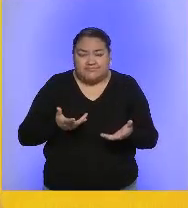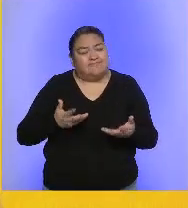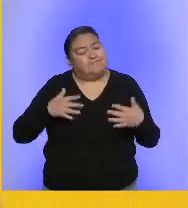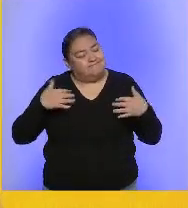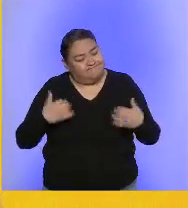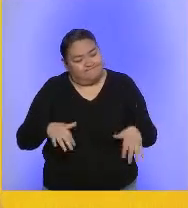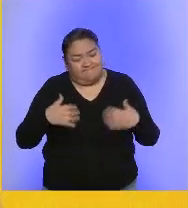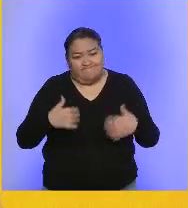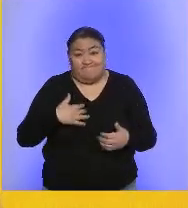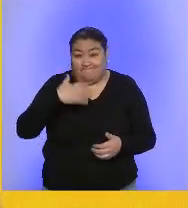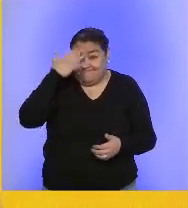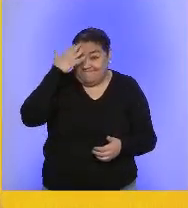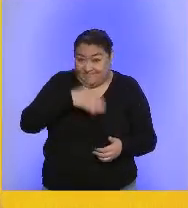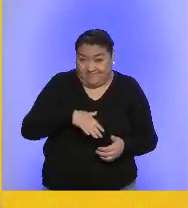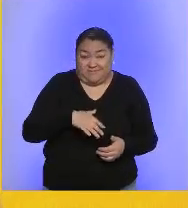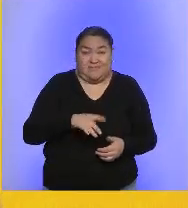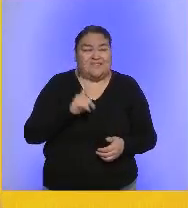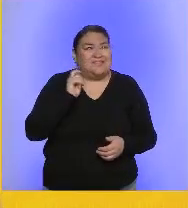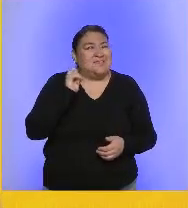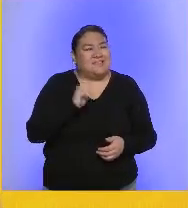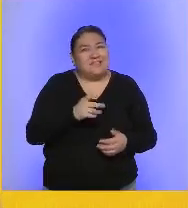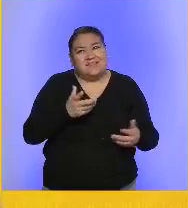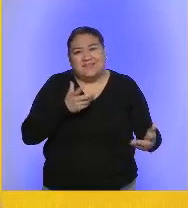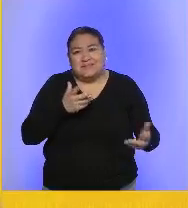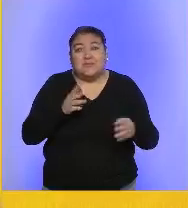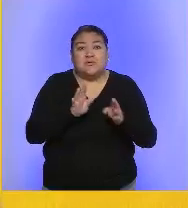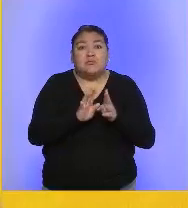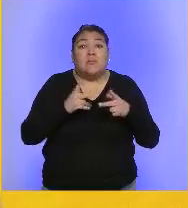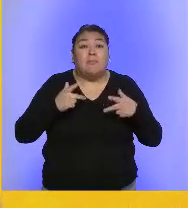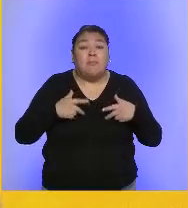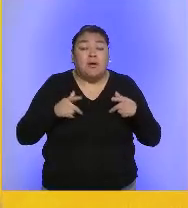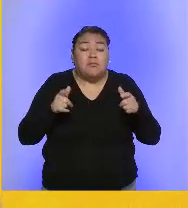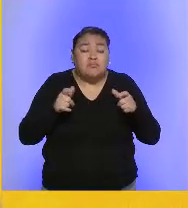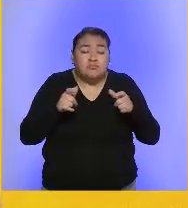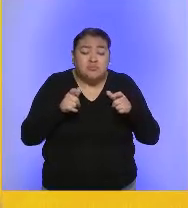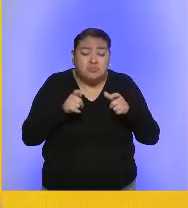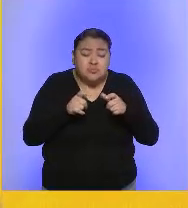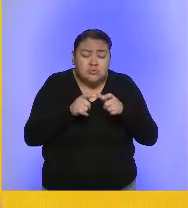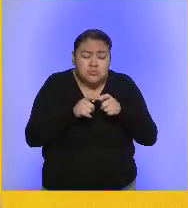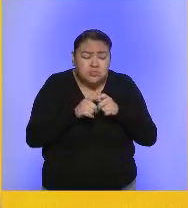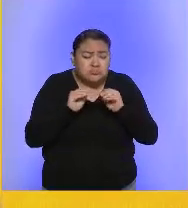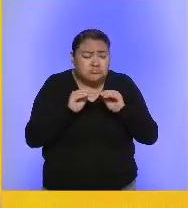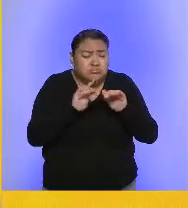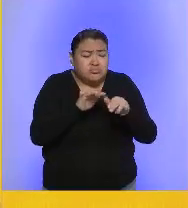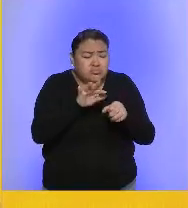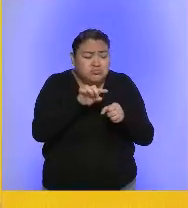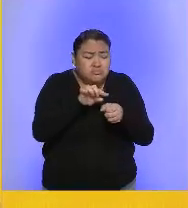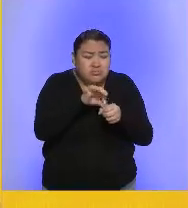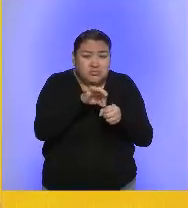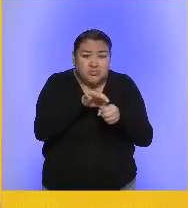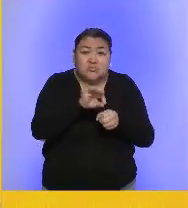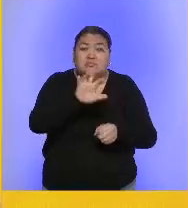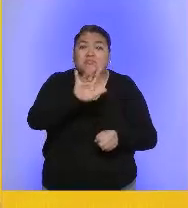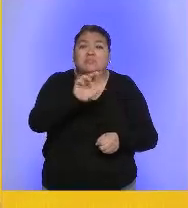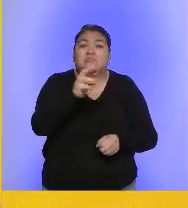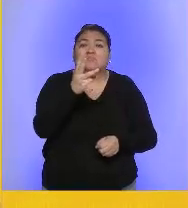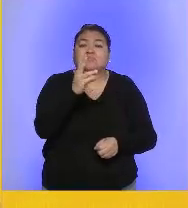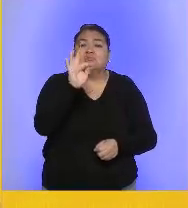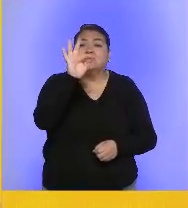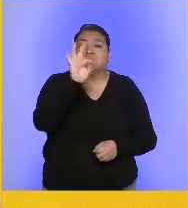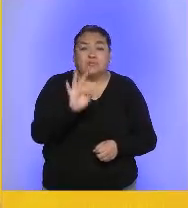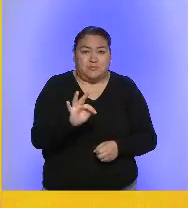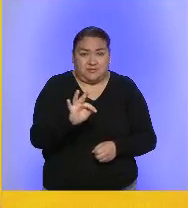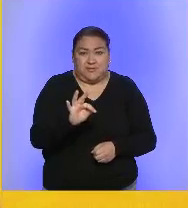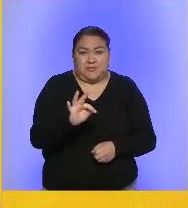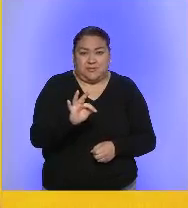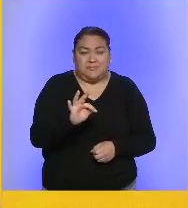digamos, activa de la historia. El porcentaje fue el 53% de los ciudadanos, pero el elemento